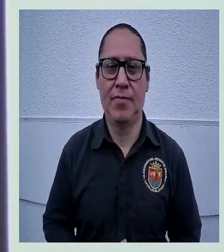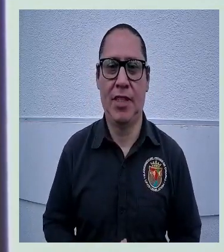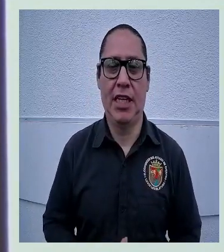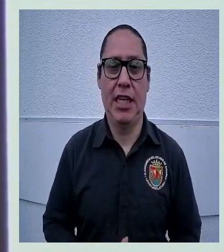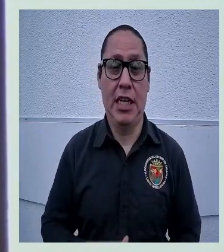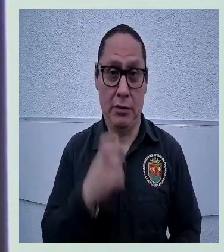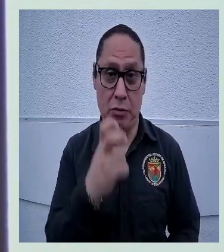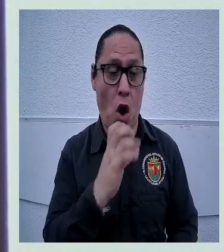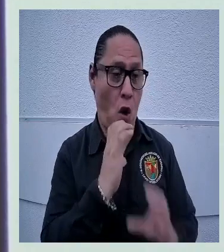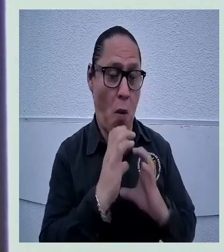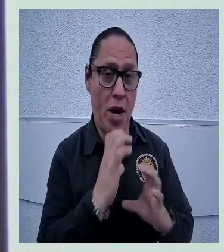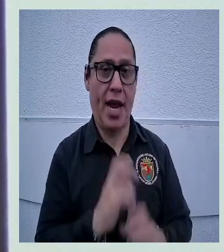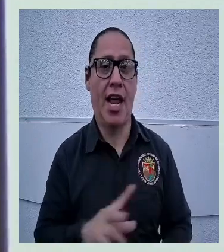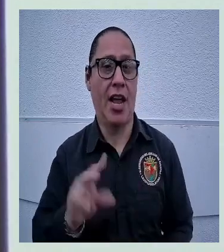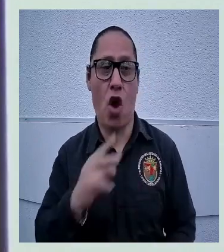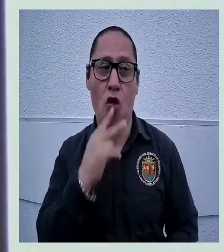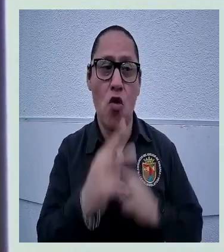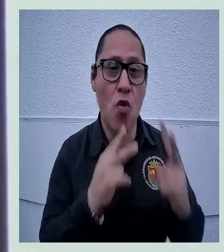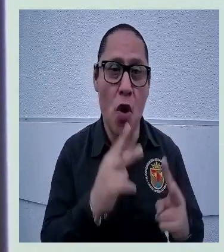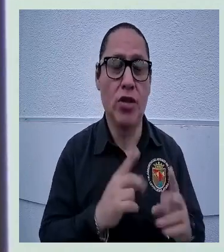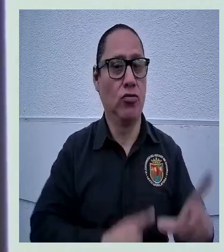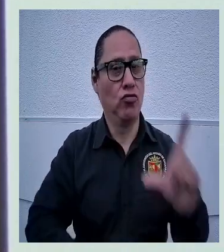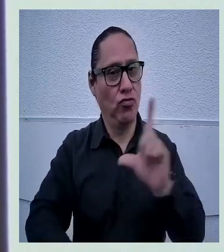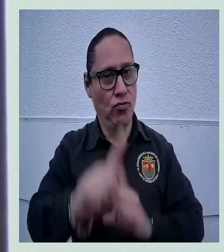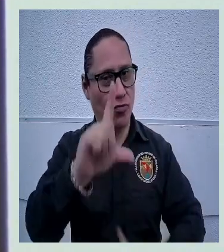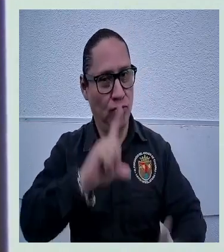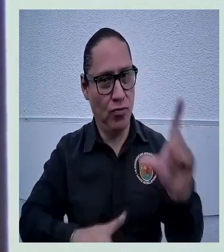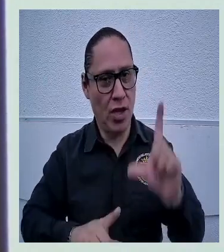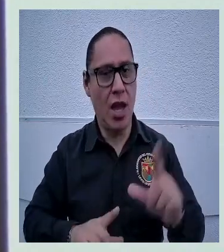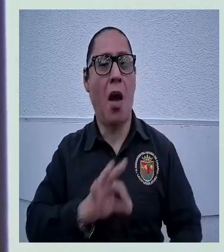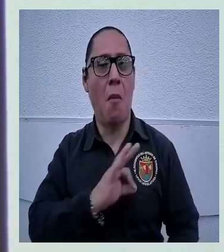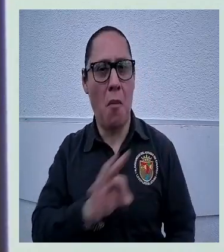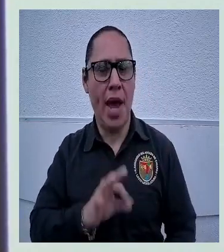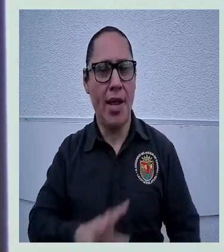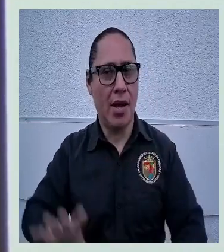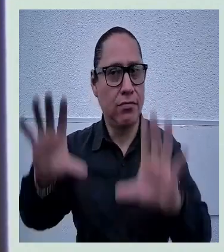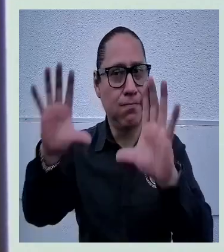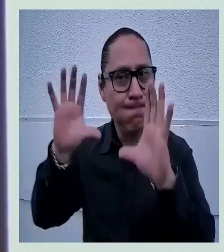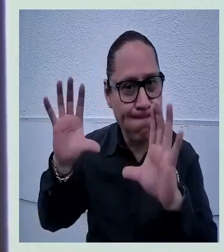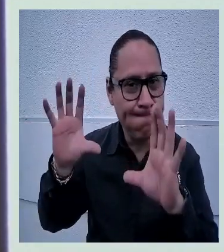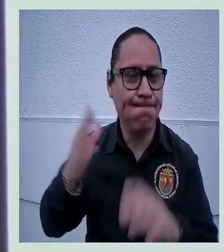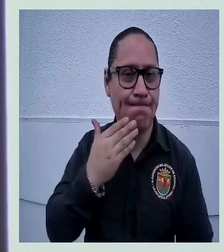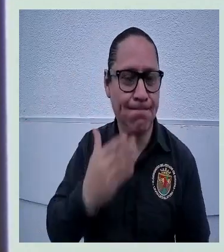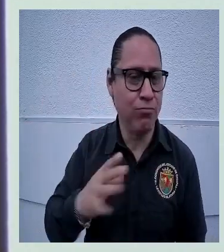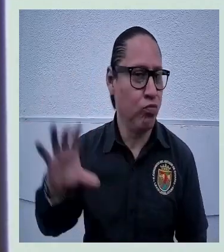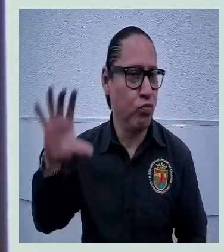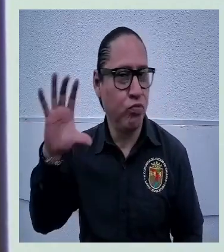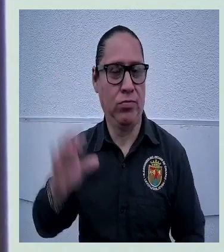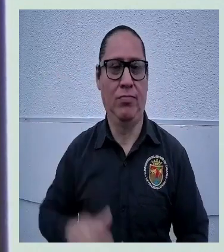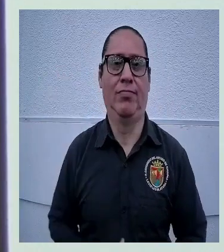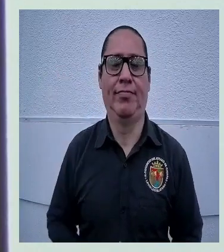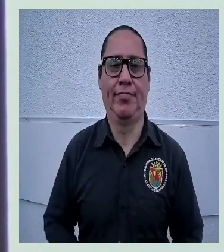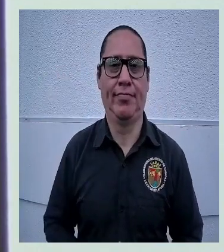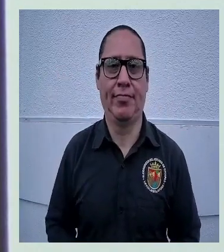comunican de forma no verbal sean escuchadas y tomadas en